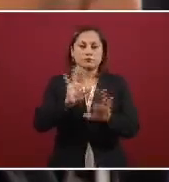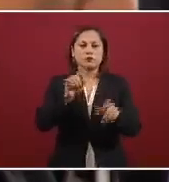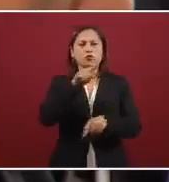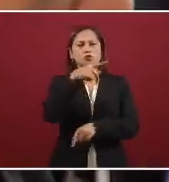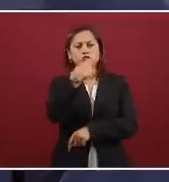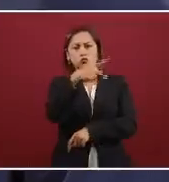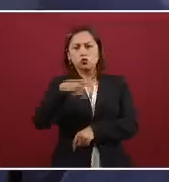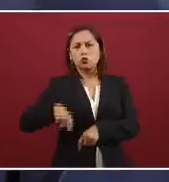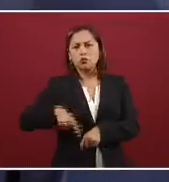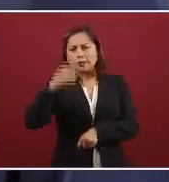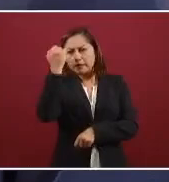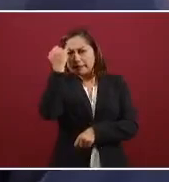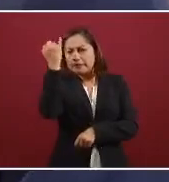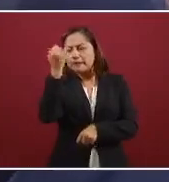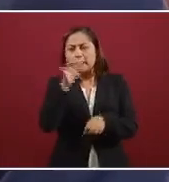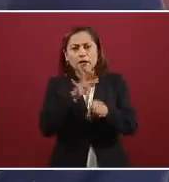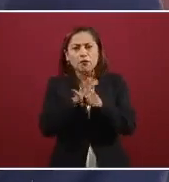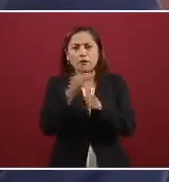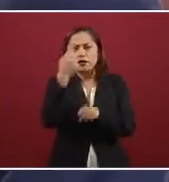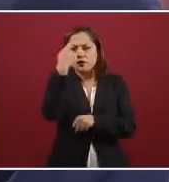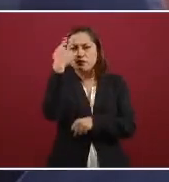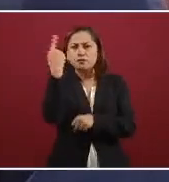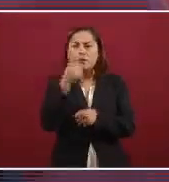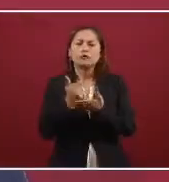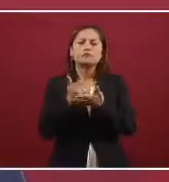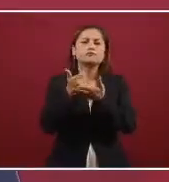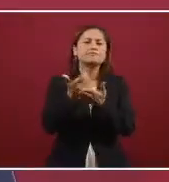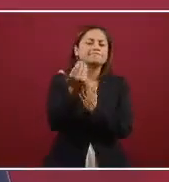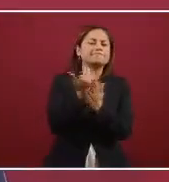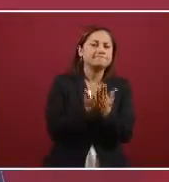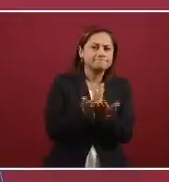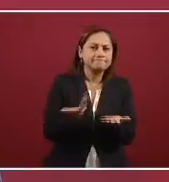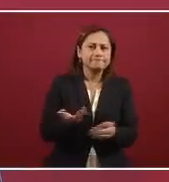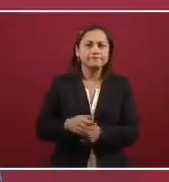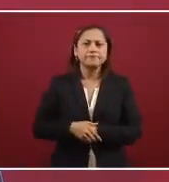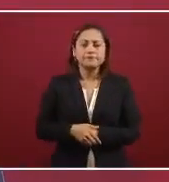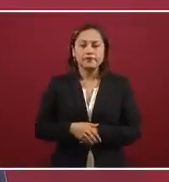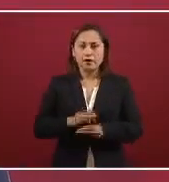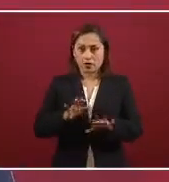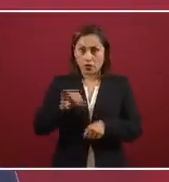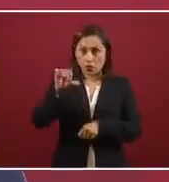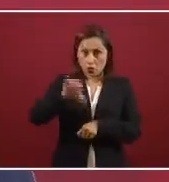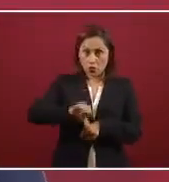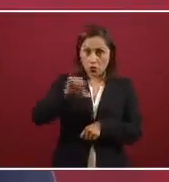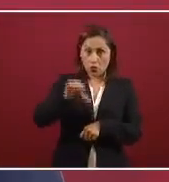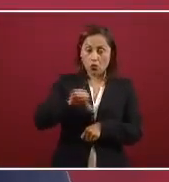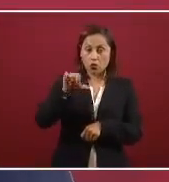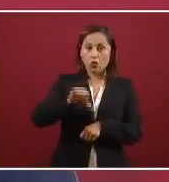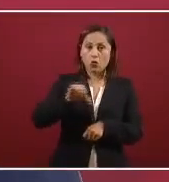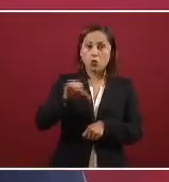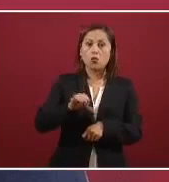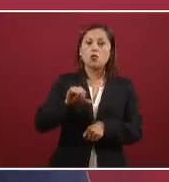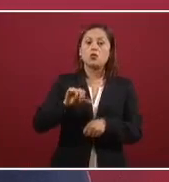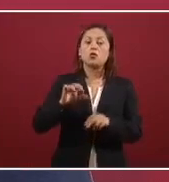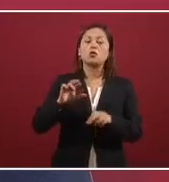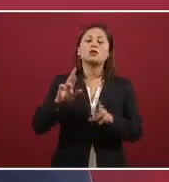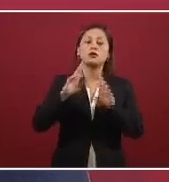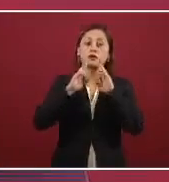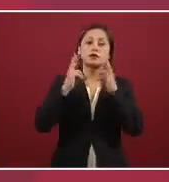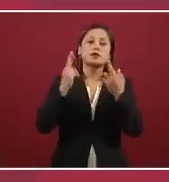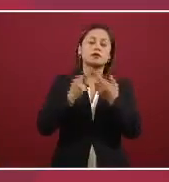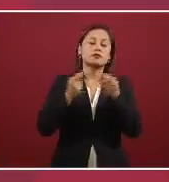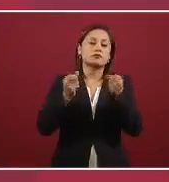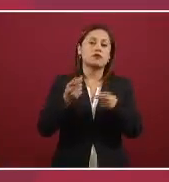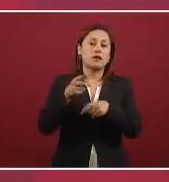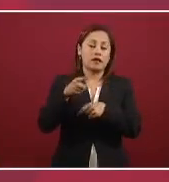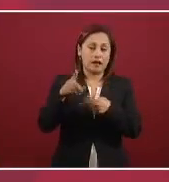un planteamiento que se está haciendo, se está llevando a la práctica. Hoy hablamos de eso, que la Guardia Nacional